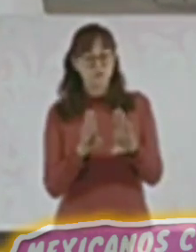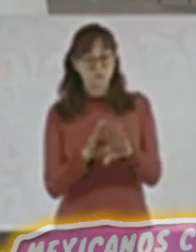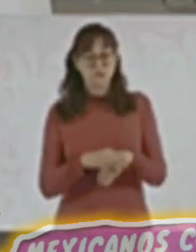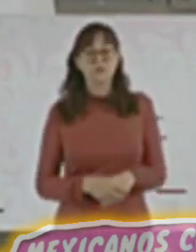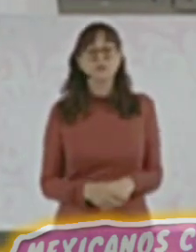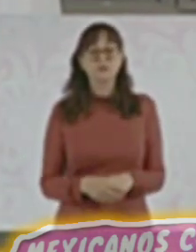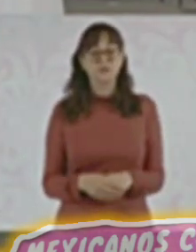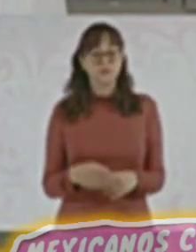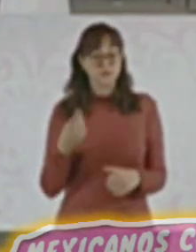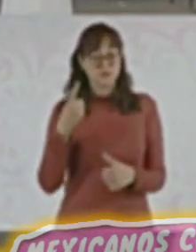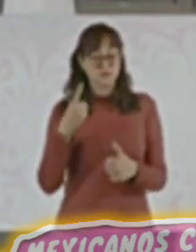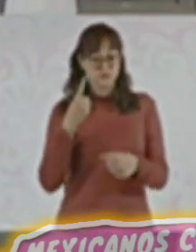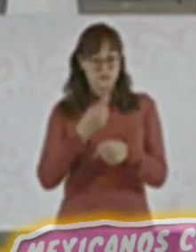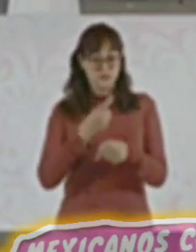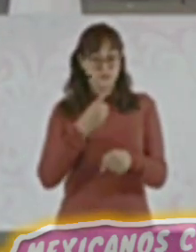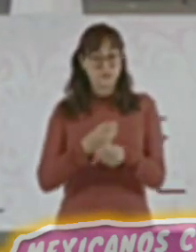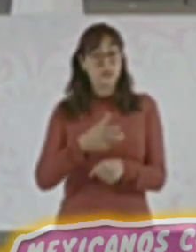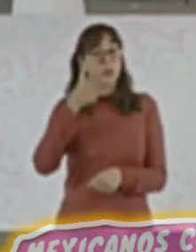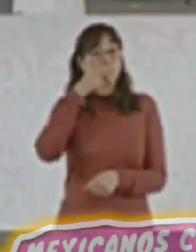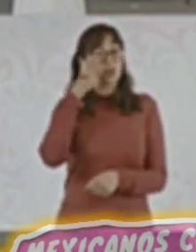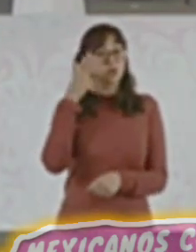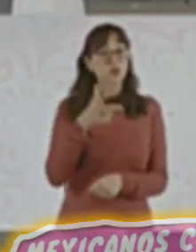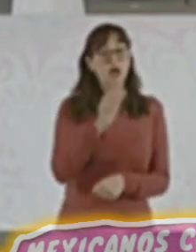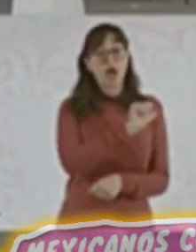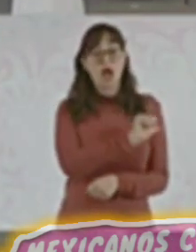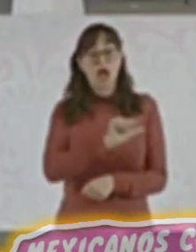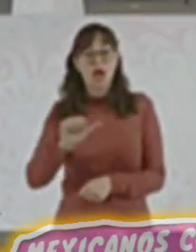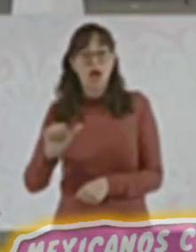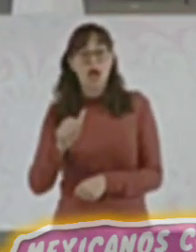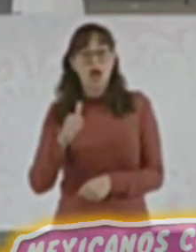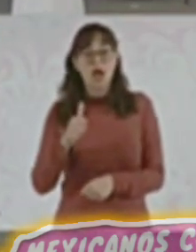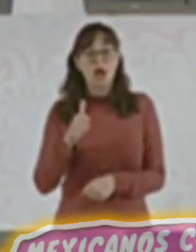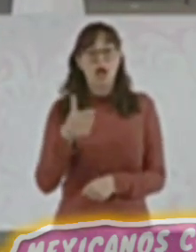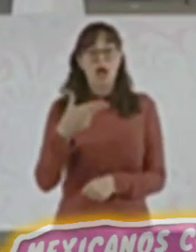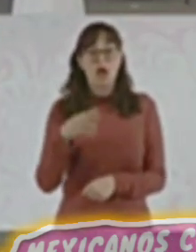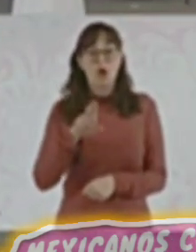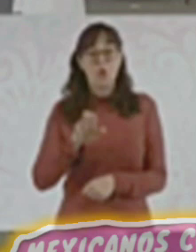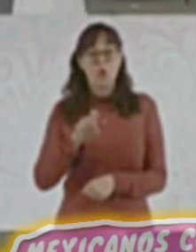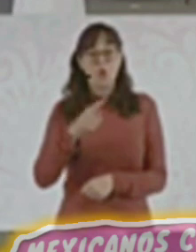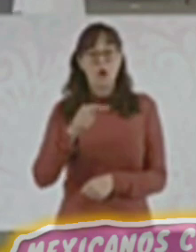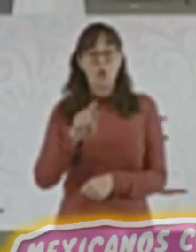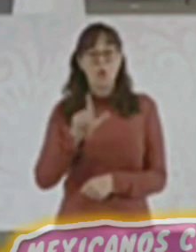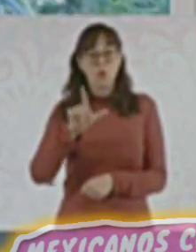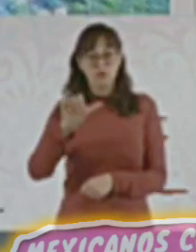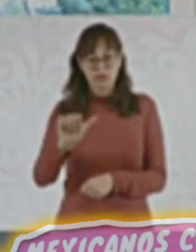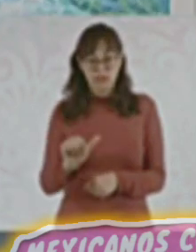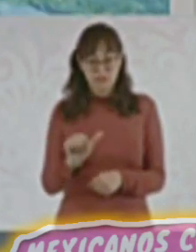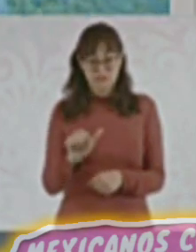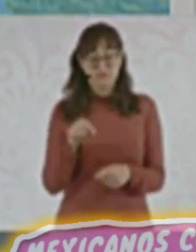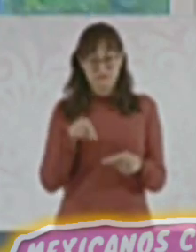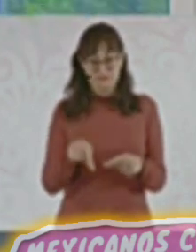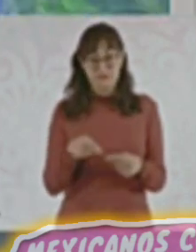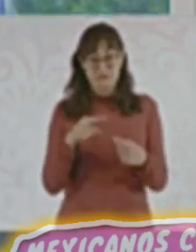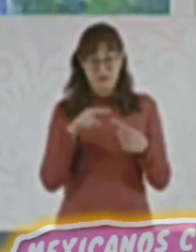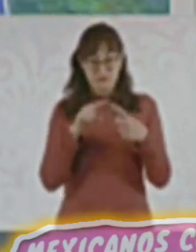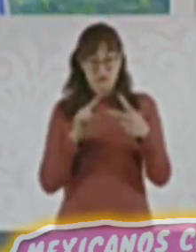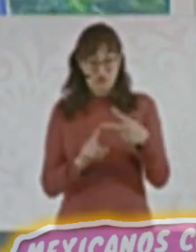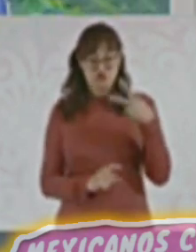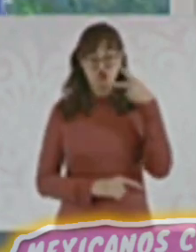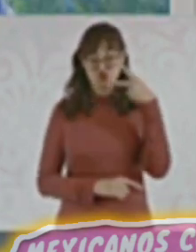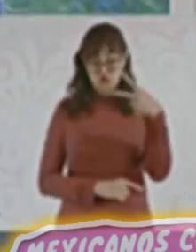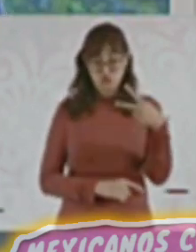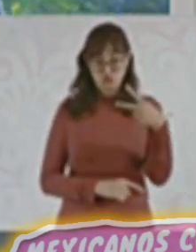carretera Pachuca-Huejutla, que en realidad va a conectar desde Pachuca hasta Tampico. Tenemos dos tramos